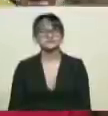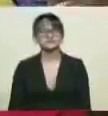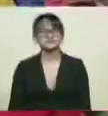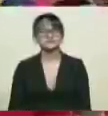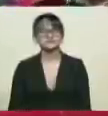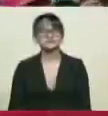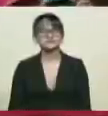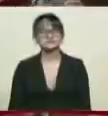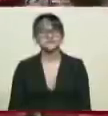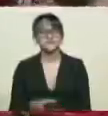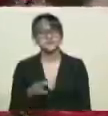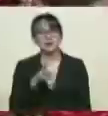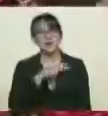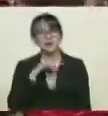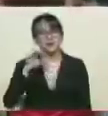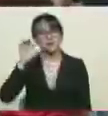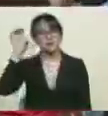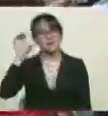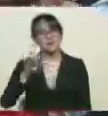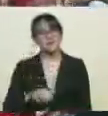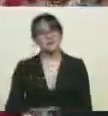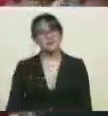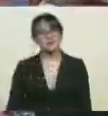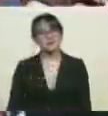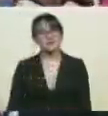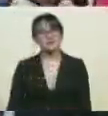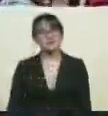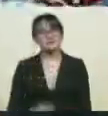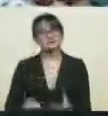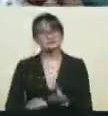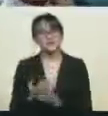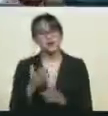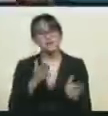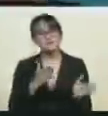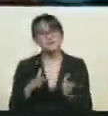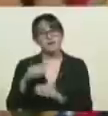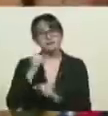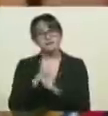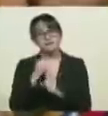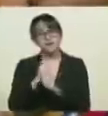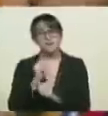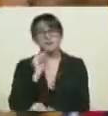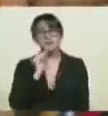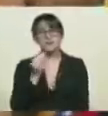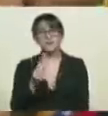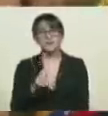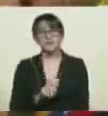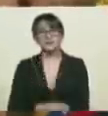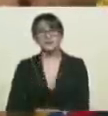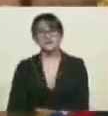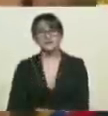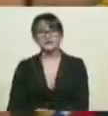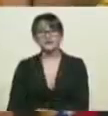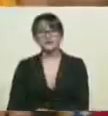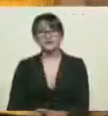Por Carnet de la Patria, además, creé el Plan Chamba Juvenil.